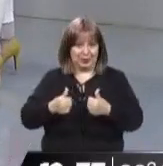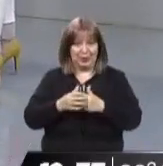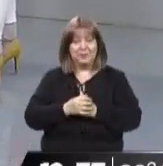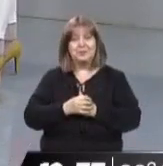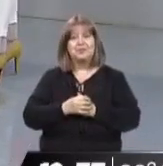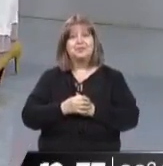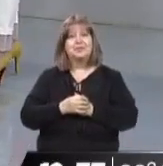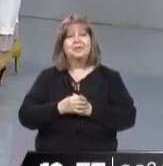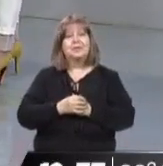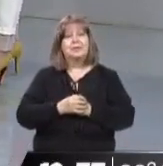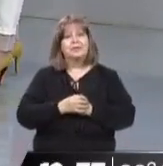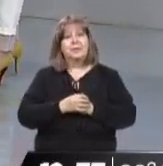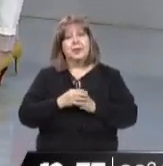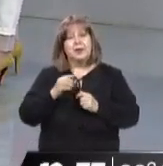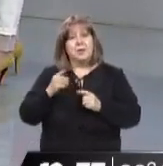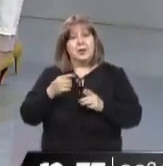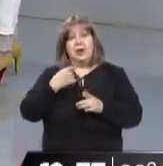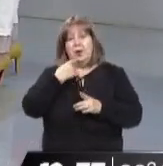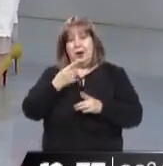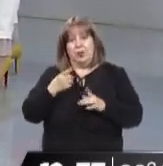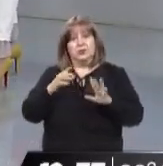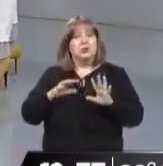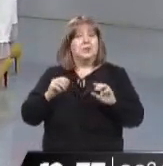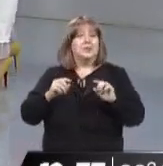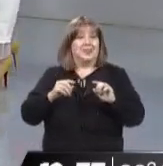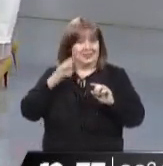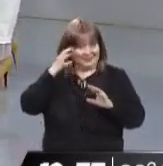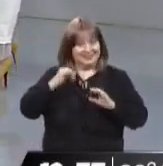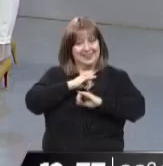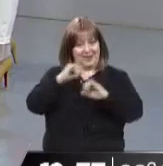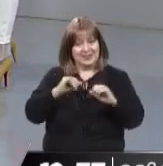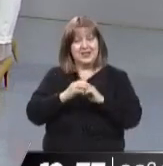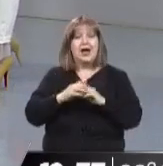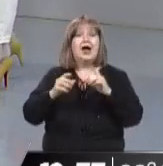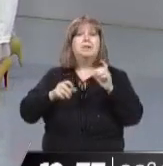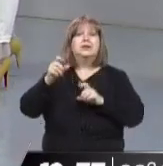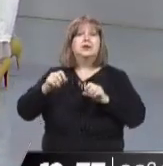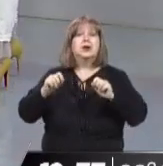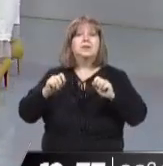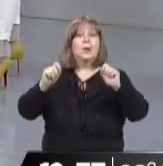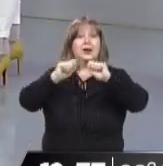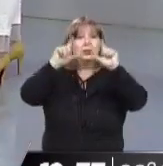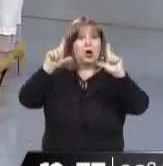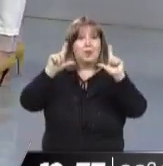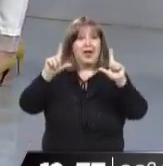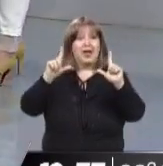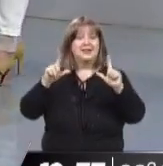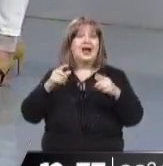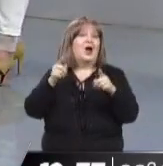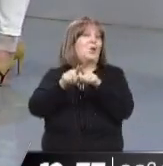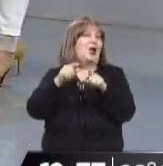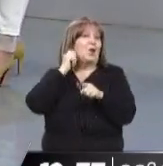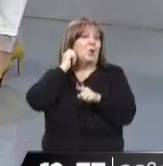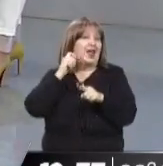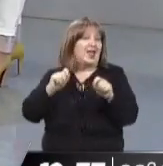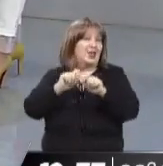Bueno, hay una, viste cuando te organizan toda una sorpresa, pero no solamente hay una persona involucrada, sino hay muchas personas involucradas. ¿Cómo un cumpleaños sorpresa? Claro,